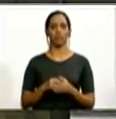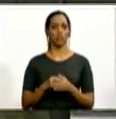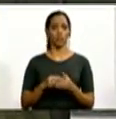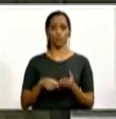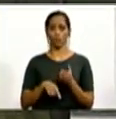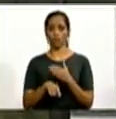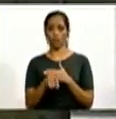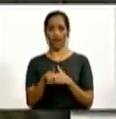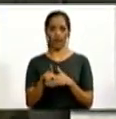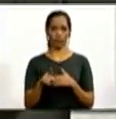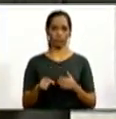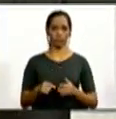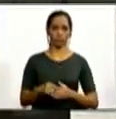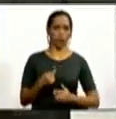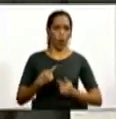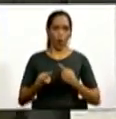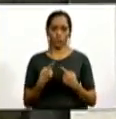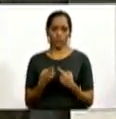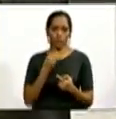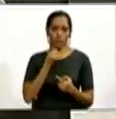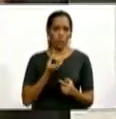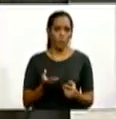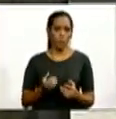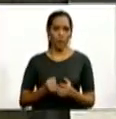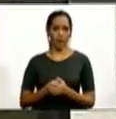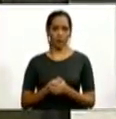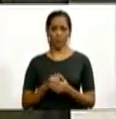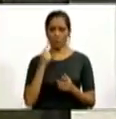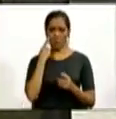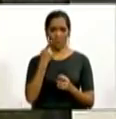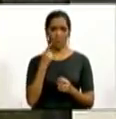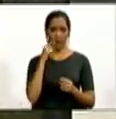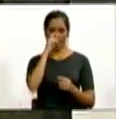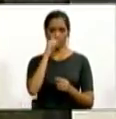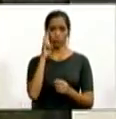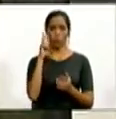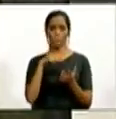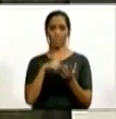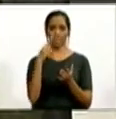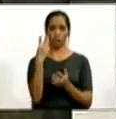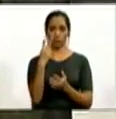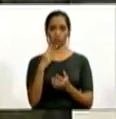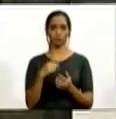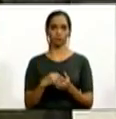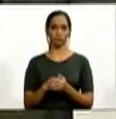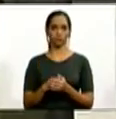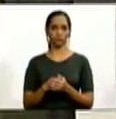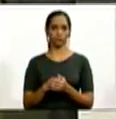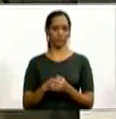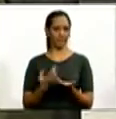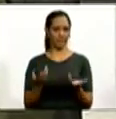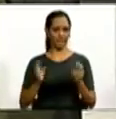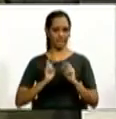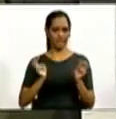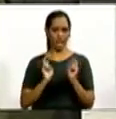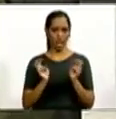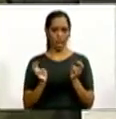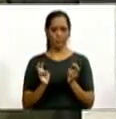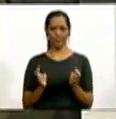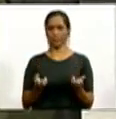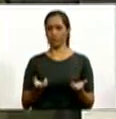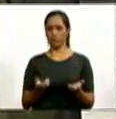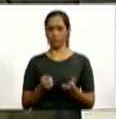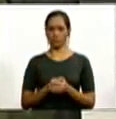flote cositas que, bueno, lo veíamos desde el año 2002, que, bueno, que ese término despectivo, ¿no?,